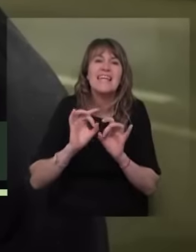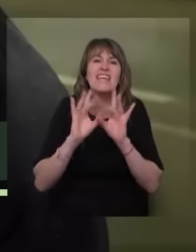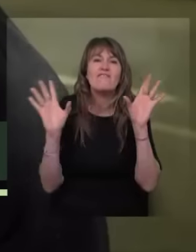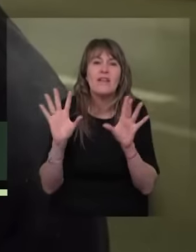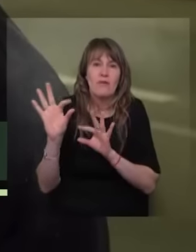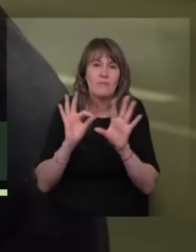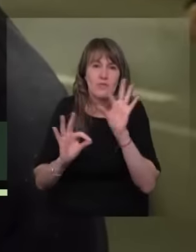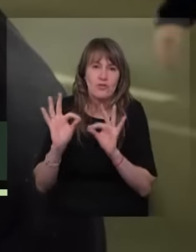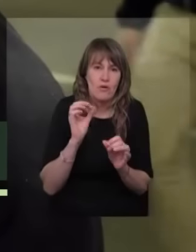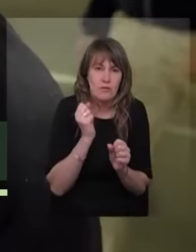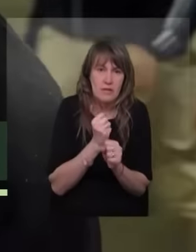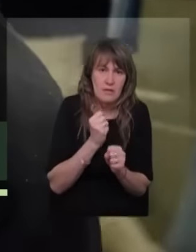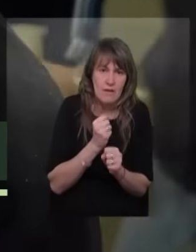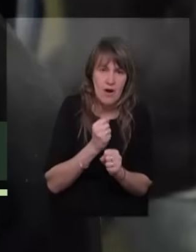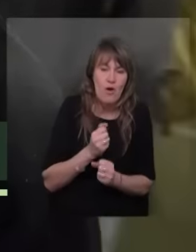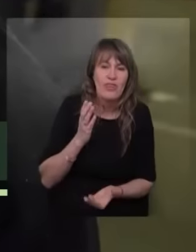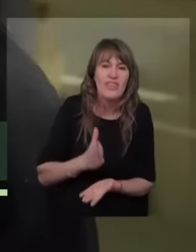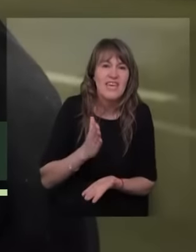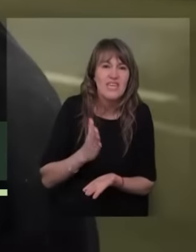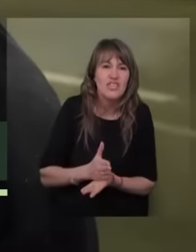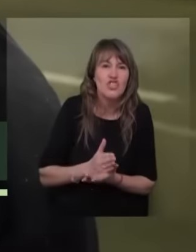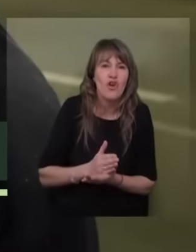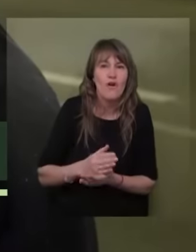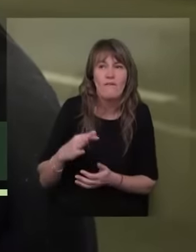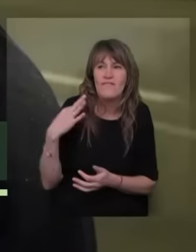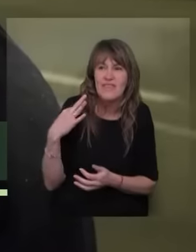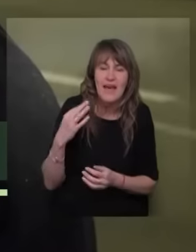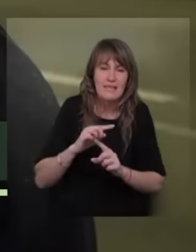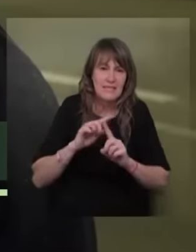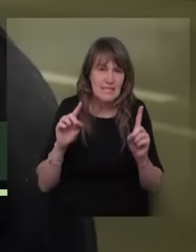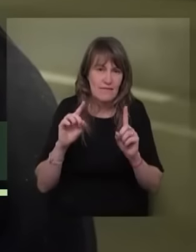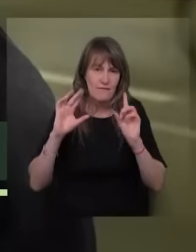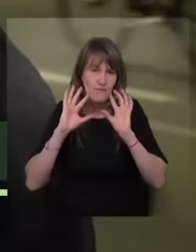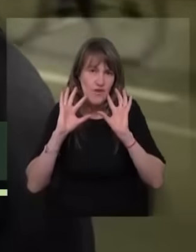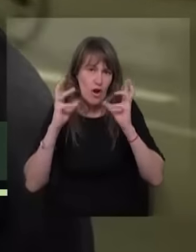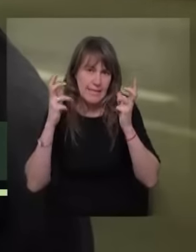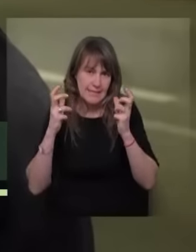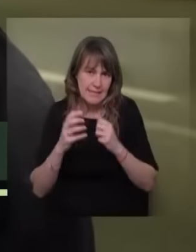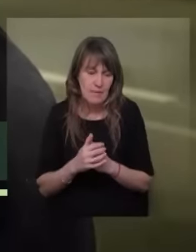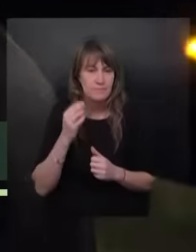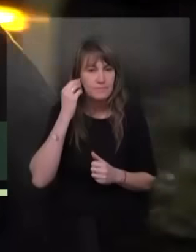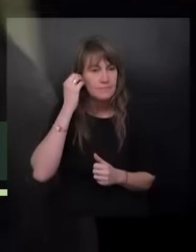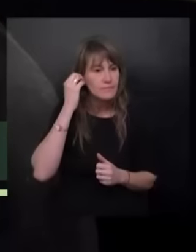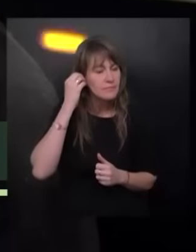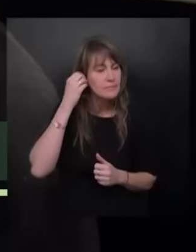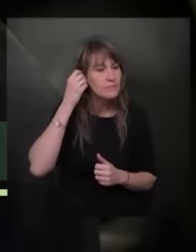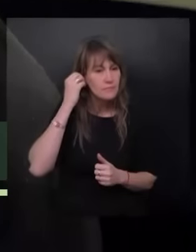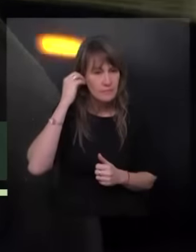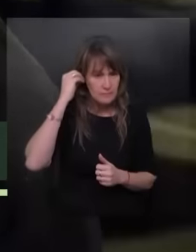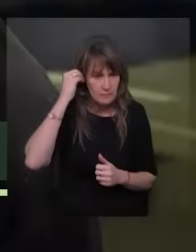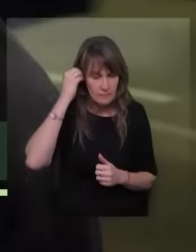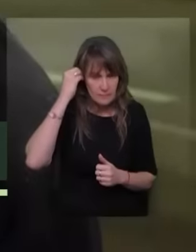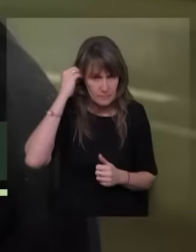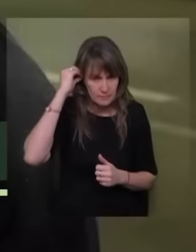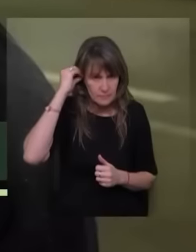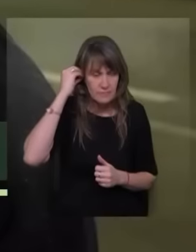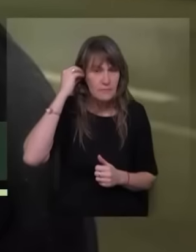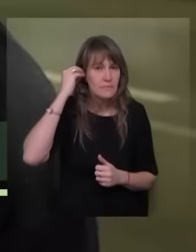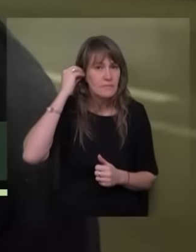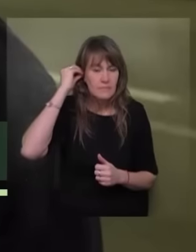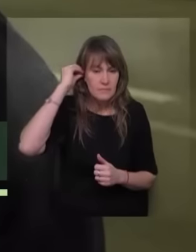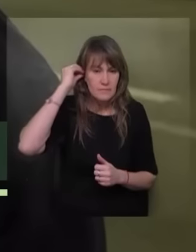también derecho a vivir sin violencia Cuál es la situación actual de vida vinculada al trabajo y vinculada la violencia de las